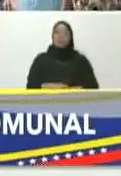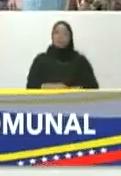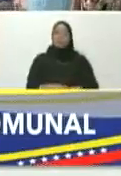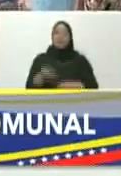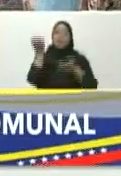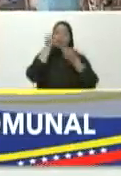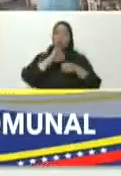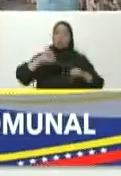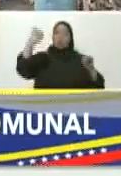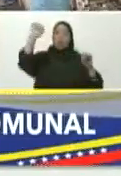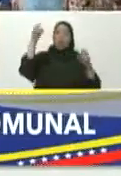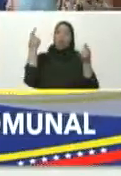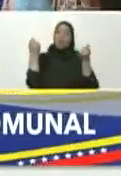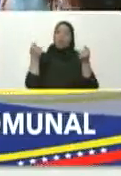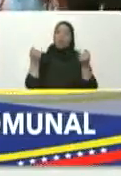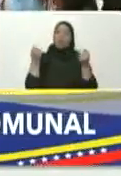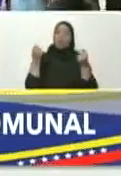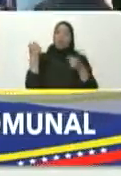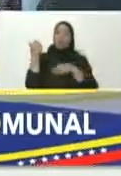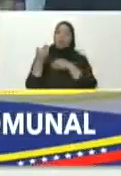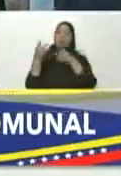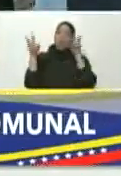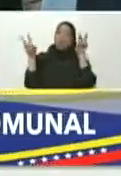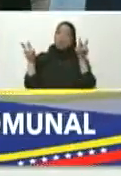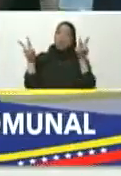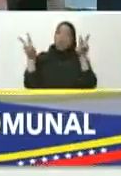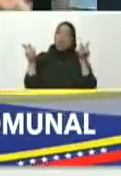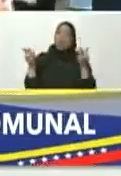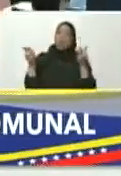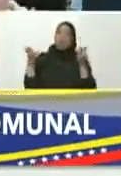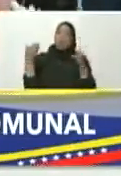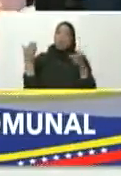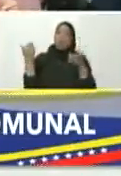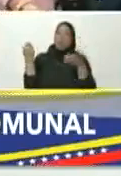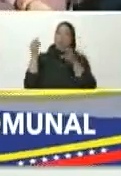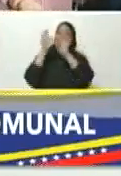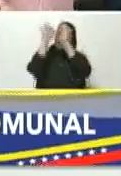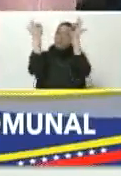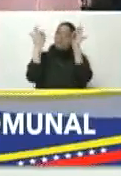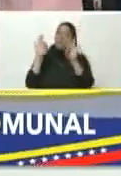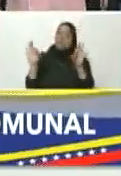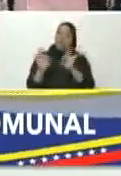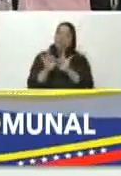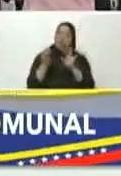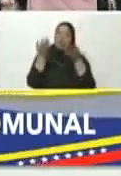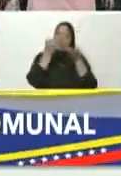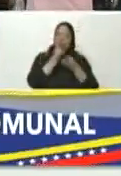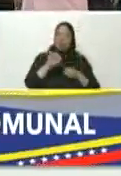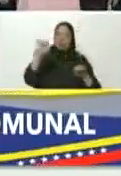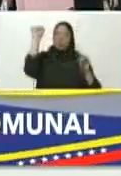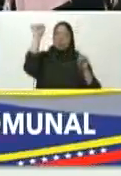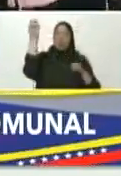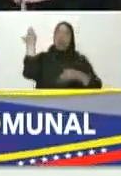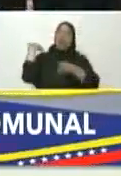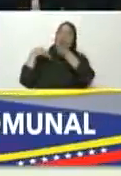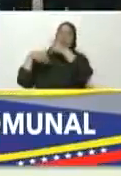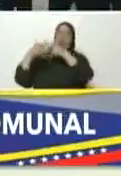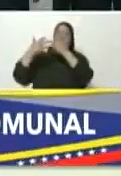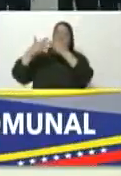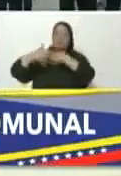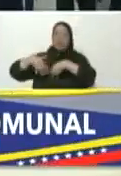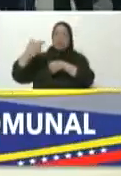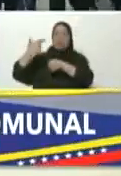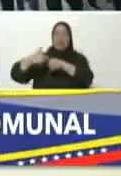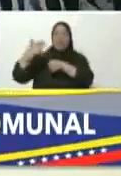económico, que en el caso de Venezuela es la construcción de un nuevo modelo económico que sustituya al viejo rentismo dependiente,